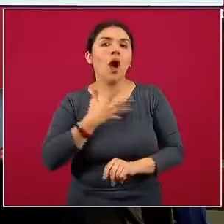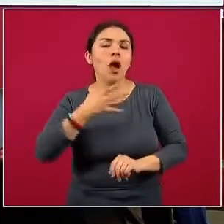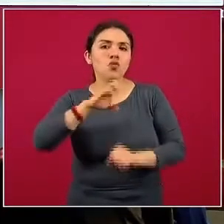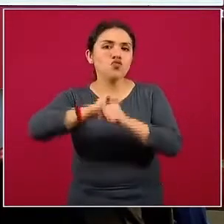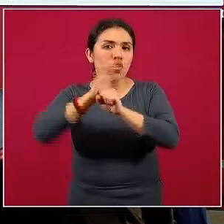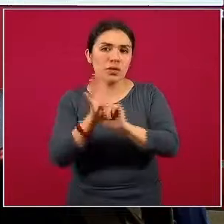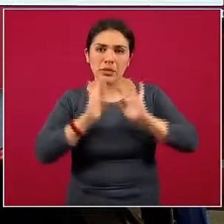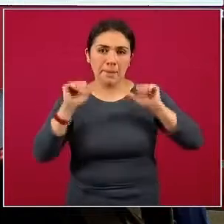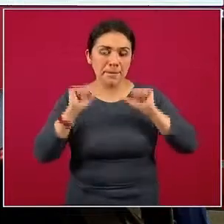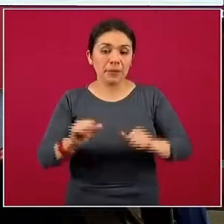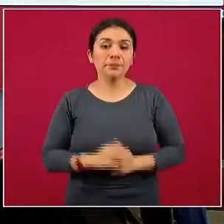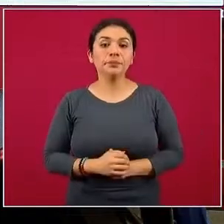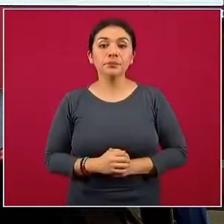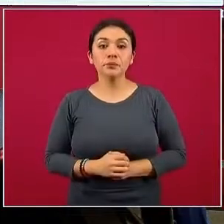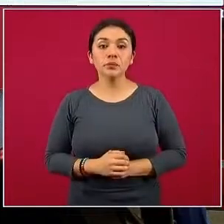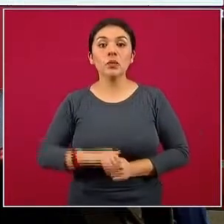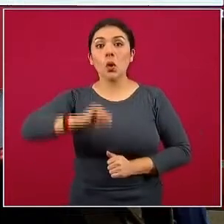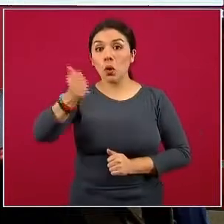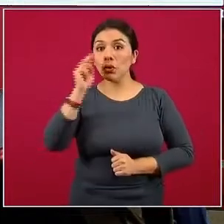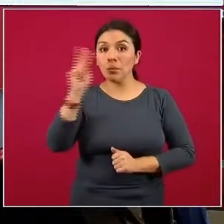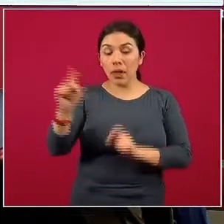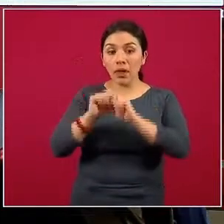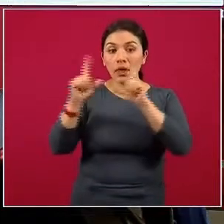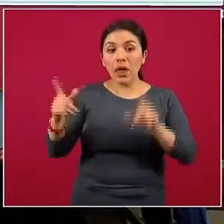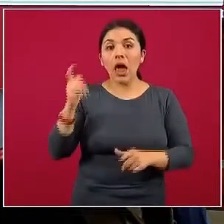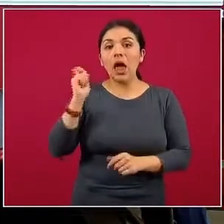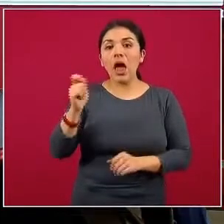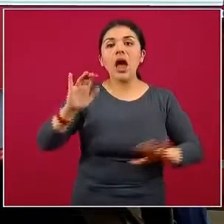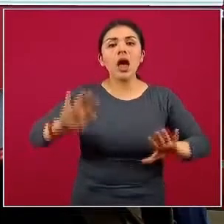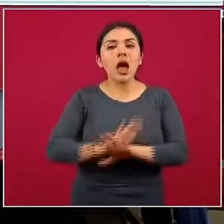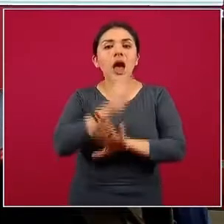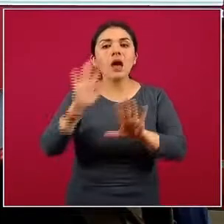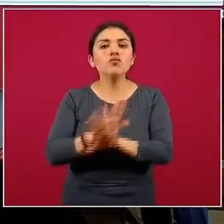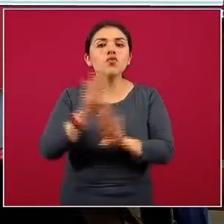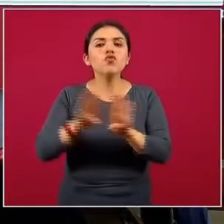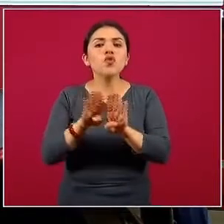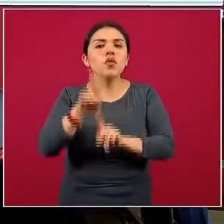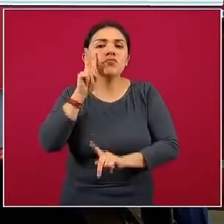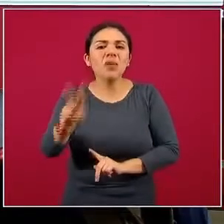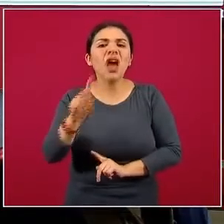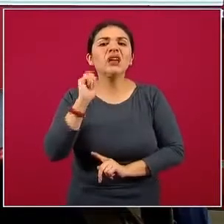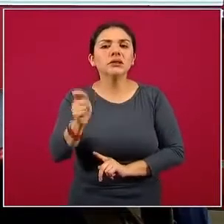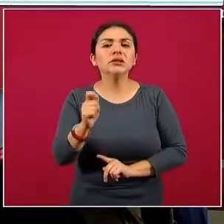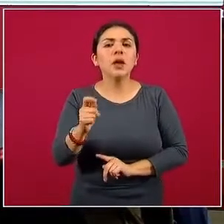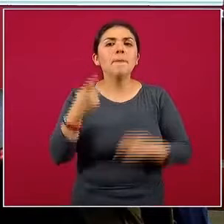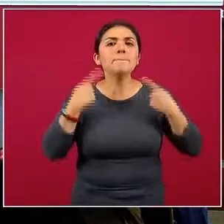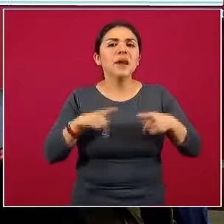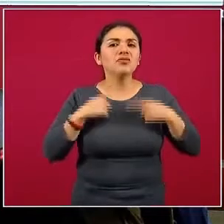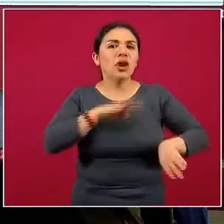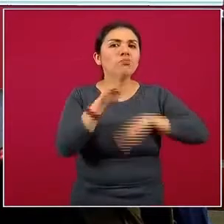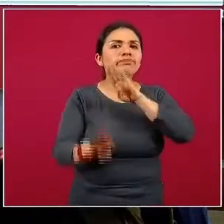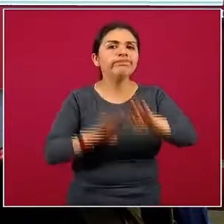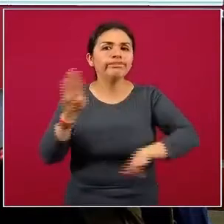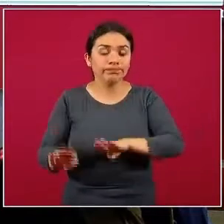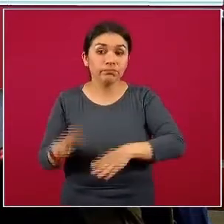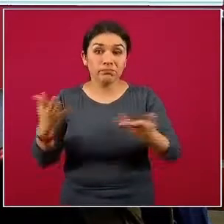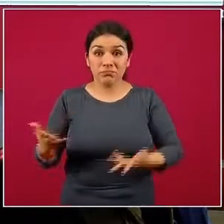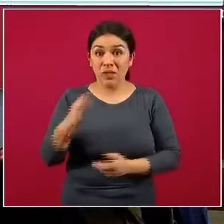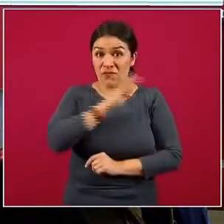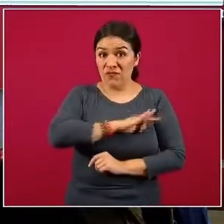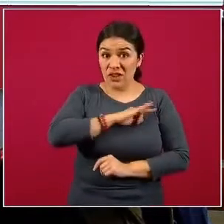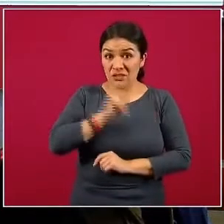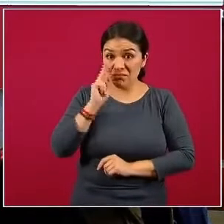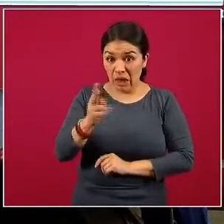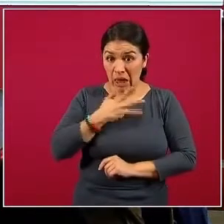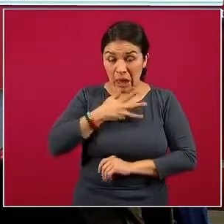COVID-19. Si vemos la siguiente diapositiva, actualizamos también el enfoque hacia la mortalidad. Felizmente aquí no